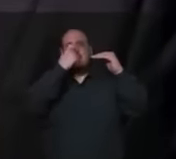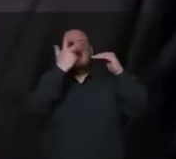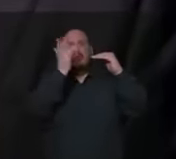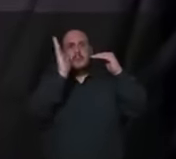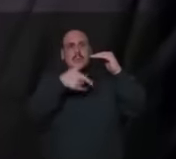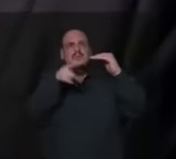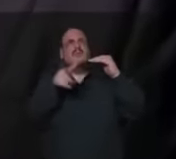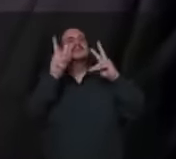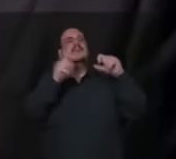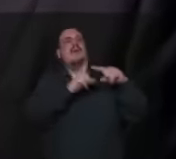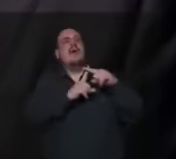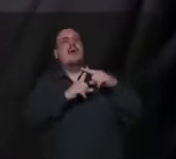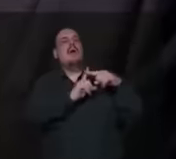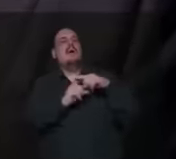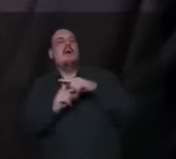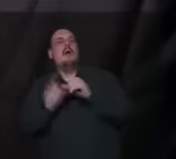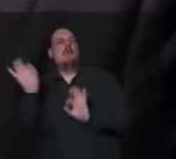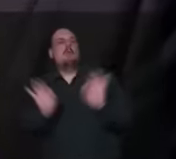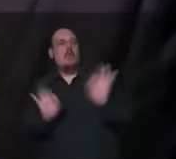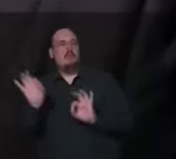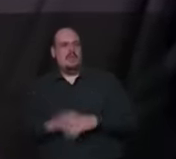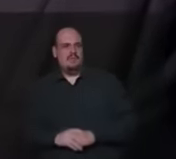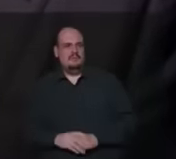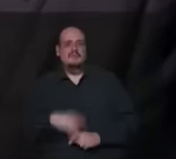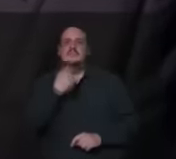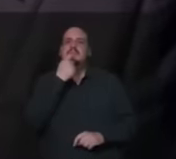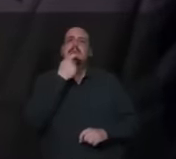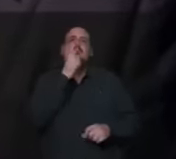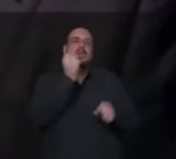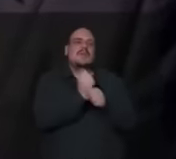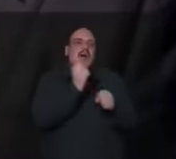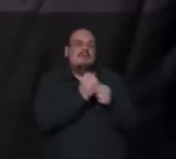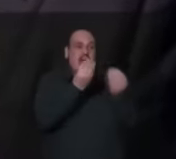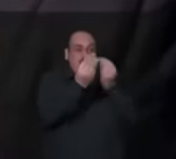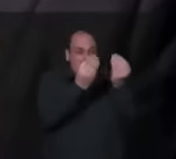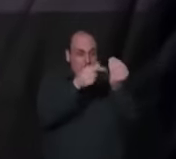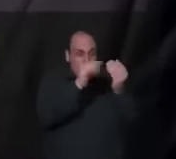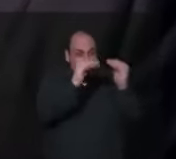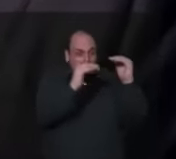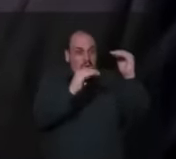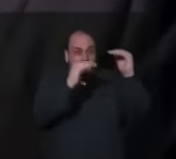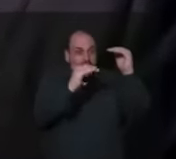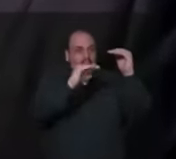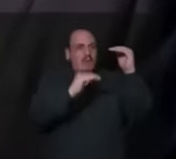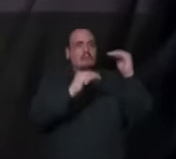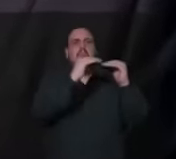promedios. Cuando vos corregís por tareas, ¿sabes qué? Esa diferencia desaparece. Si vos alguna